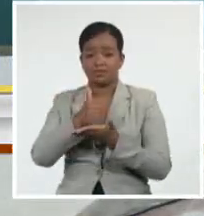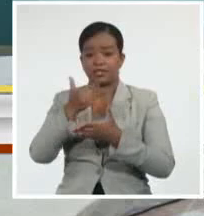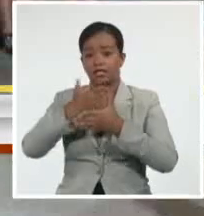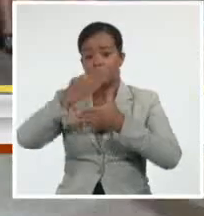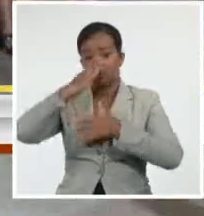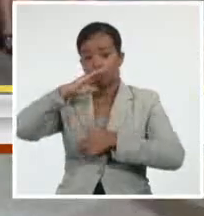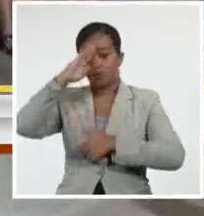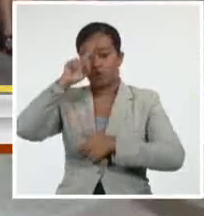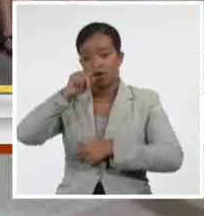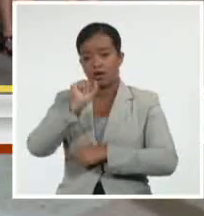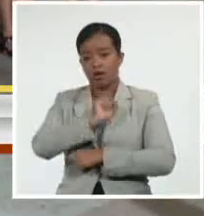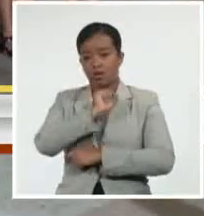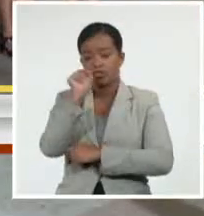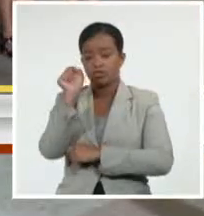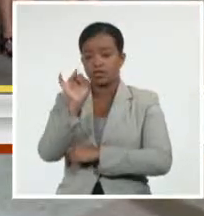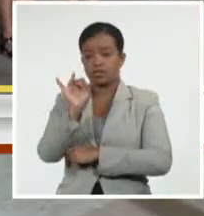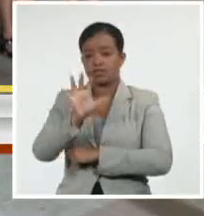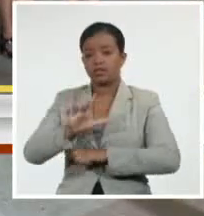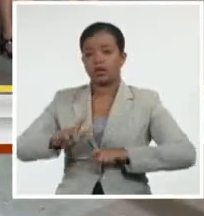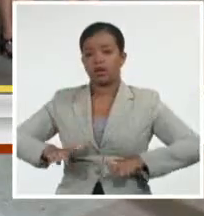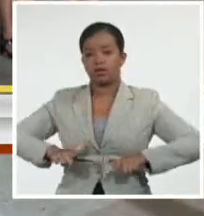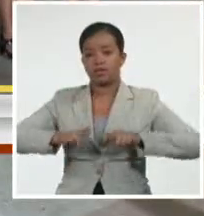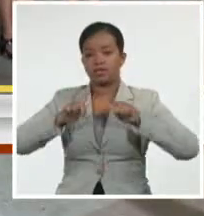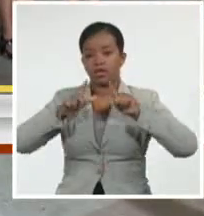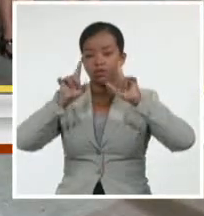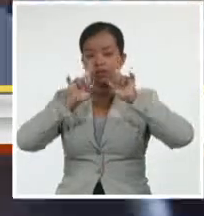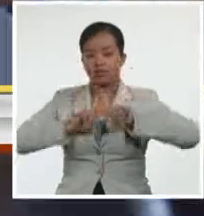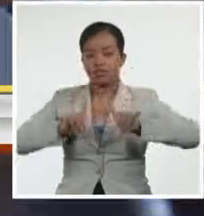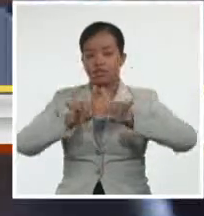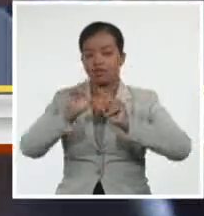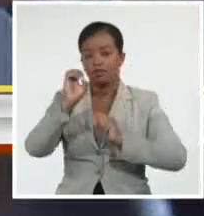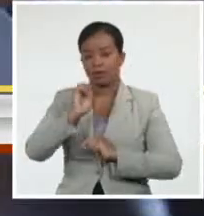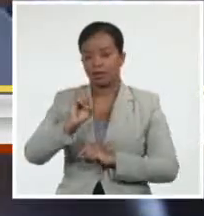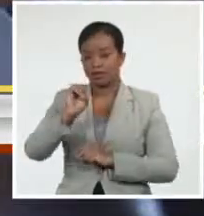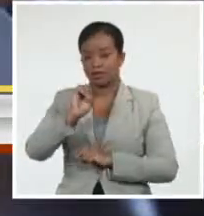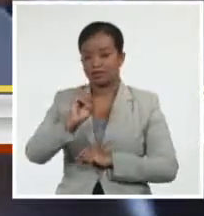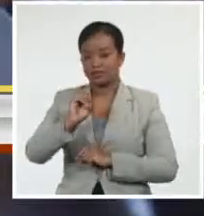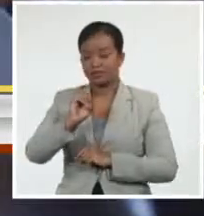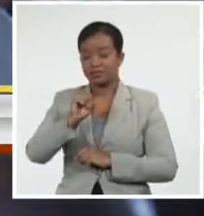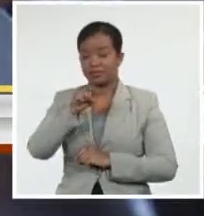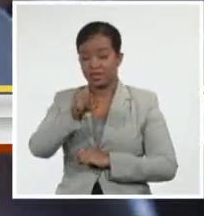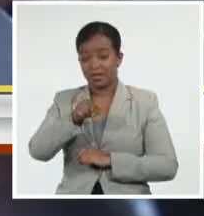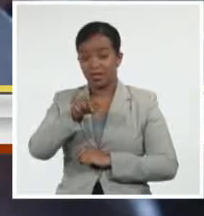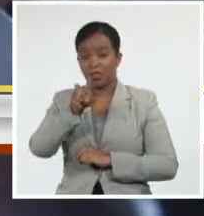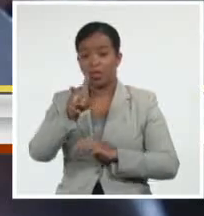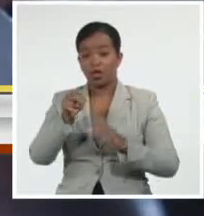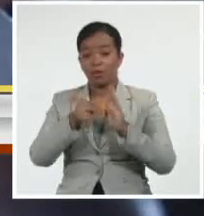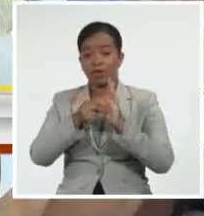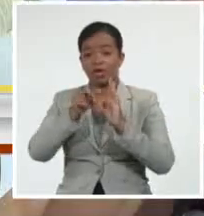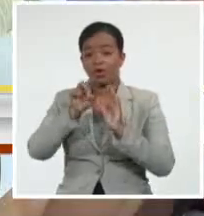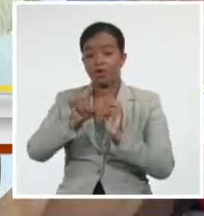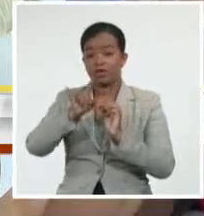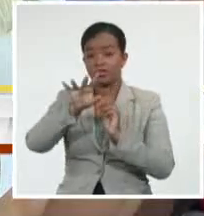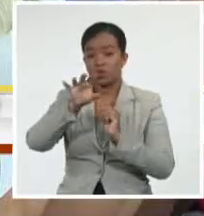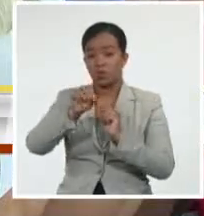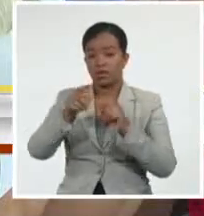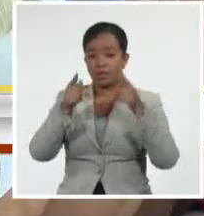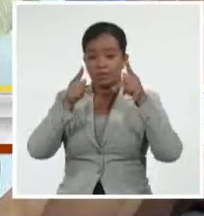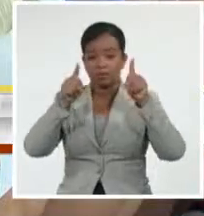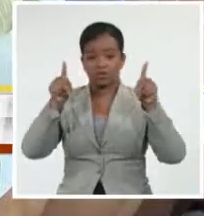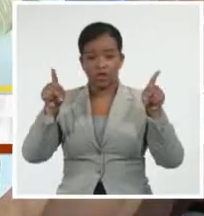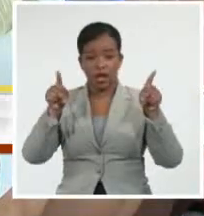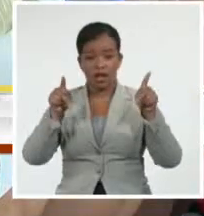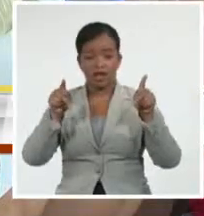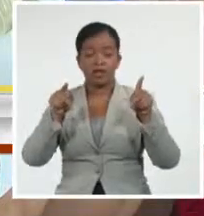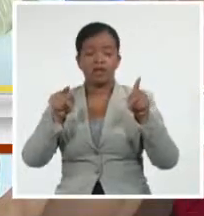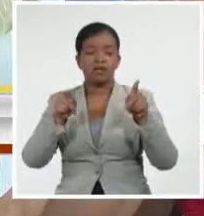la graduación 75 aniversario de la Universidad de Oriente. Son estos 2.950 profesionales de las 57